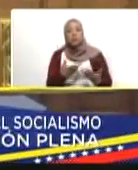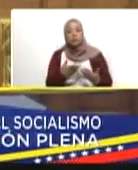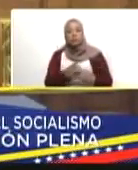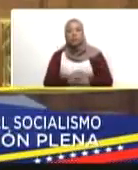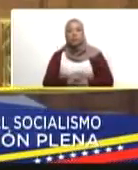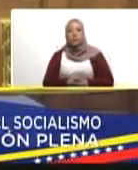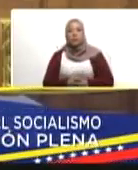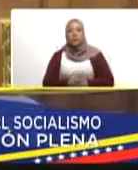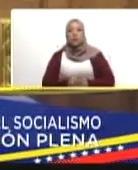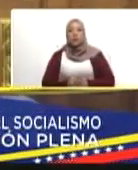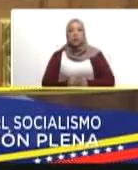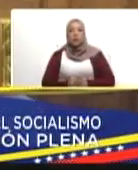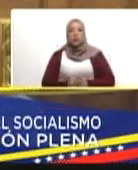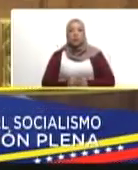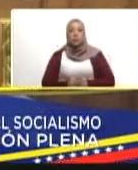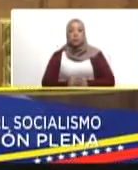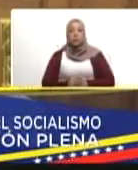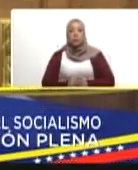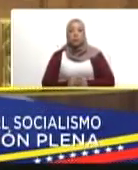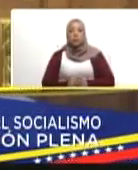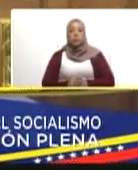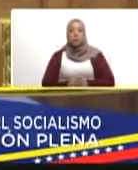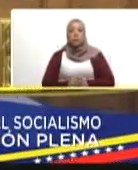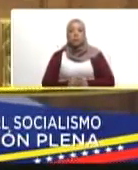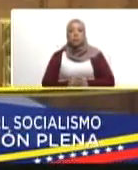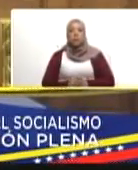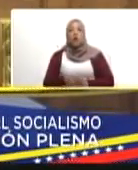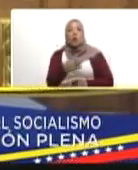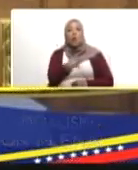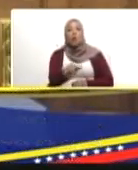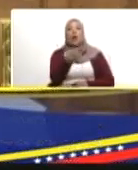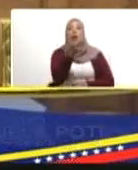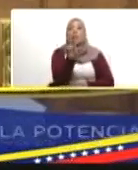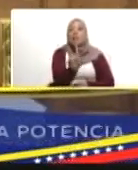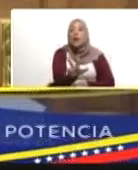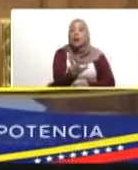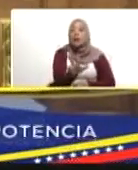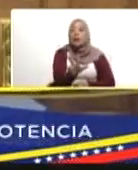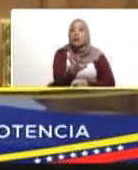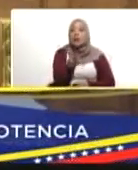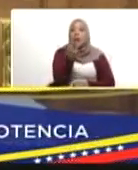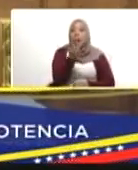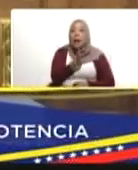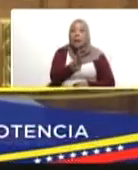tremendo por eso a la fórmula de las tres